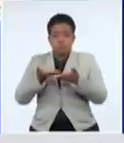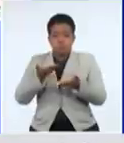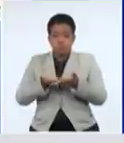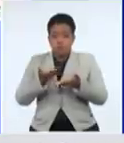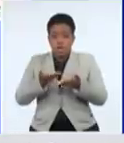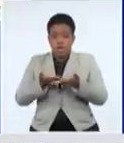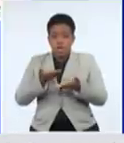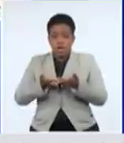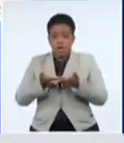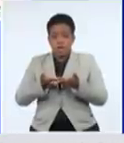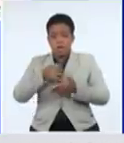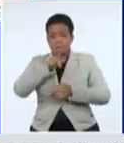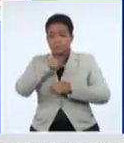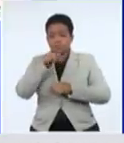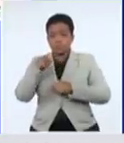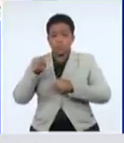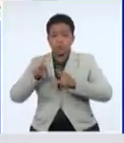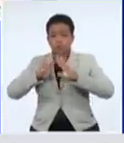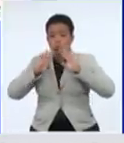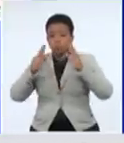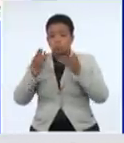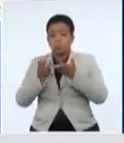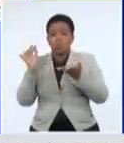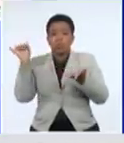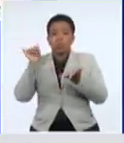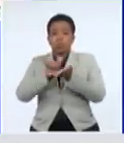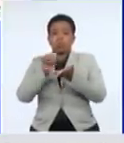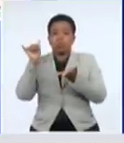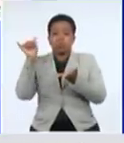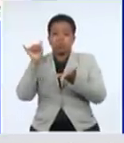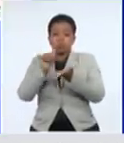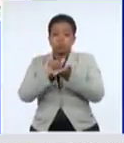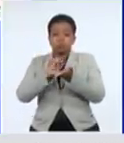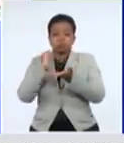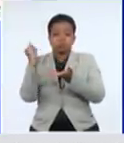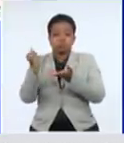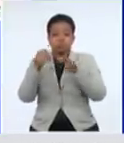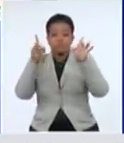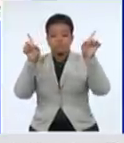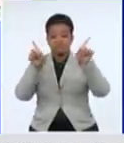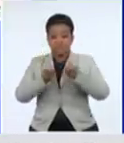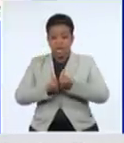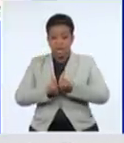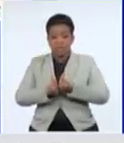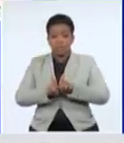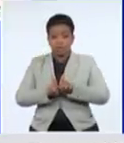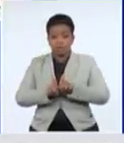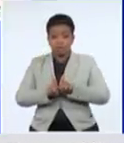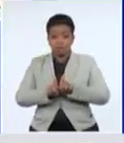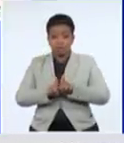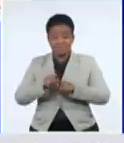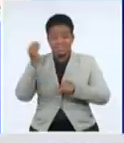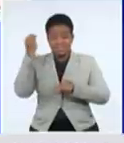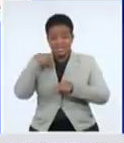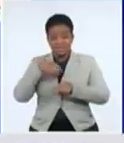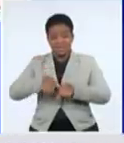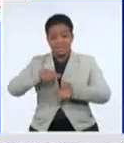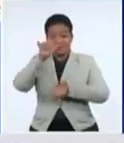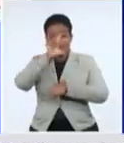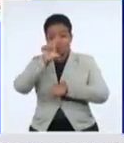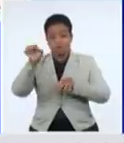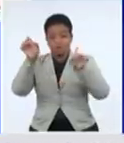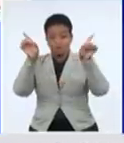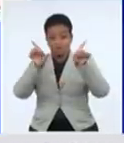todas las personas que arriban por el aeropuerto internacional de esta provincia, que es una cifra bastante